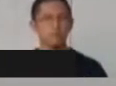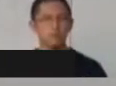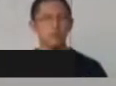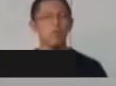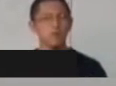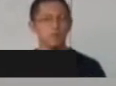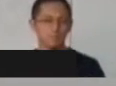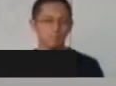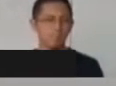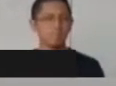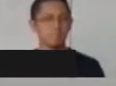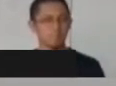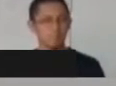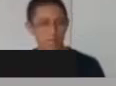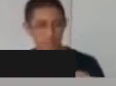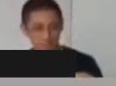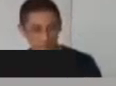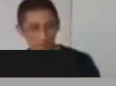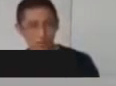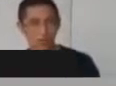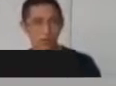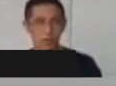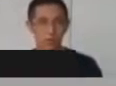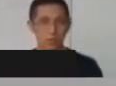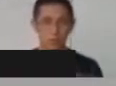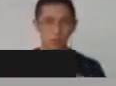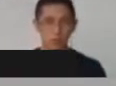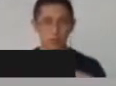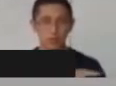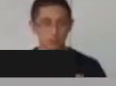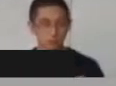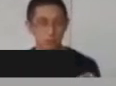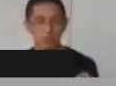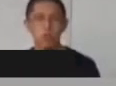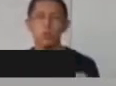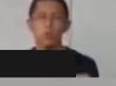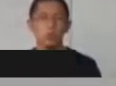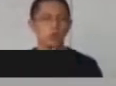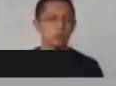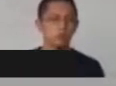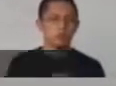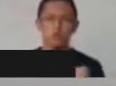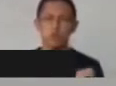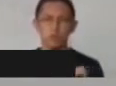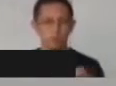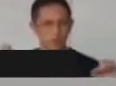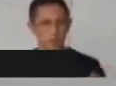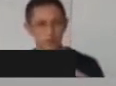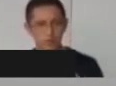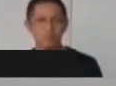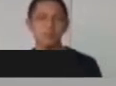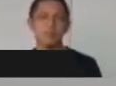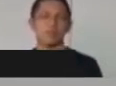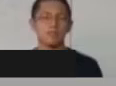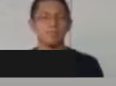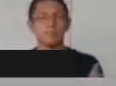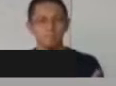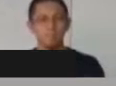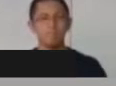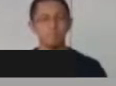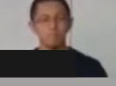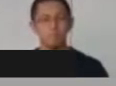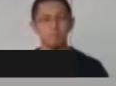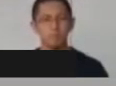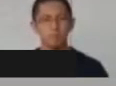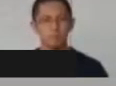ellas eran personas sin ningún tipo de vacunas. El 100% de los